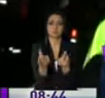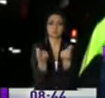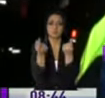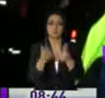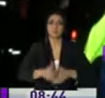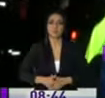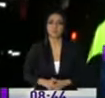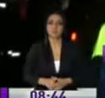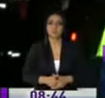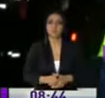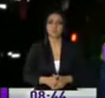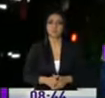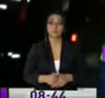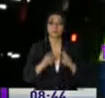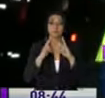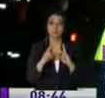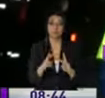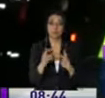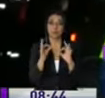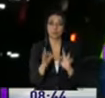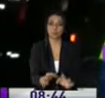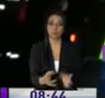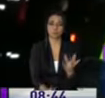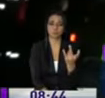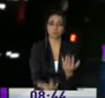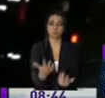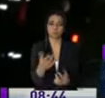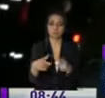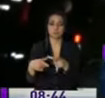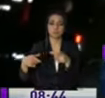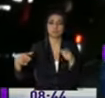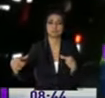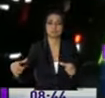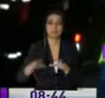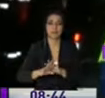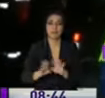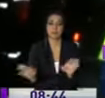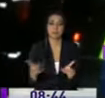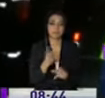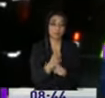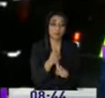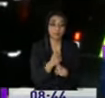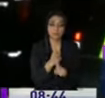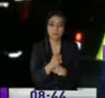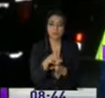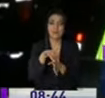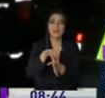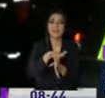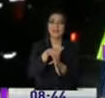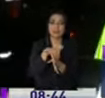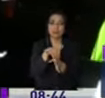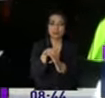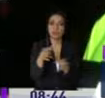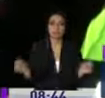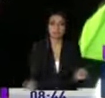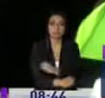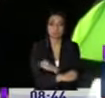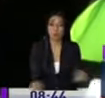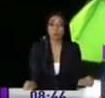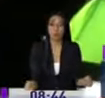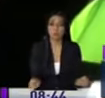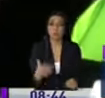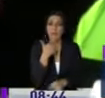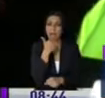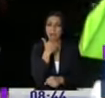encontraba en combustión era únicamente el remanente y por ende no existe ya riesgo de que explote o haya